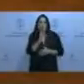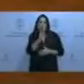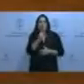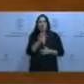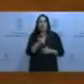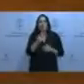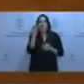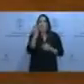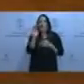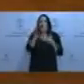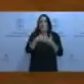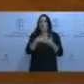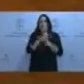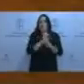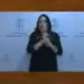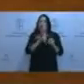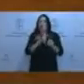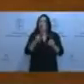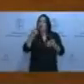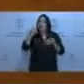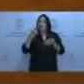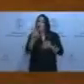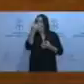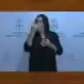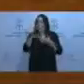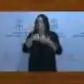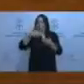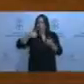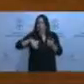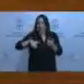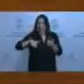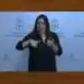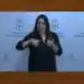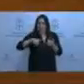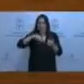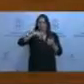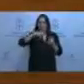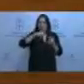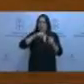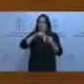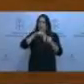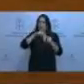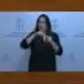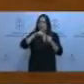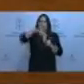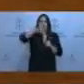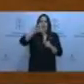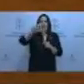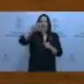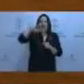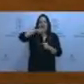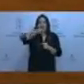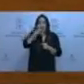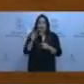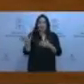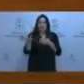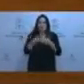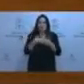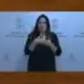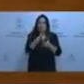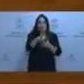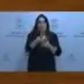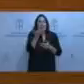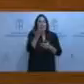Se ha cerrado la escuela de Mieldes. Se ha cerrado la escuela de Mieldes, esto es un hecho. Se mantienen cerradas las escuelas